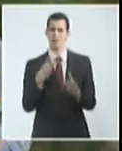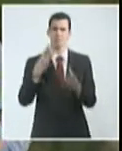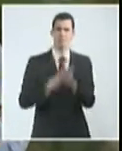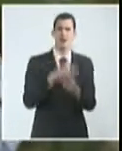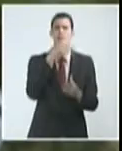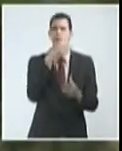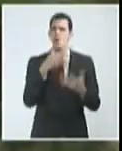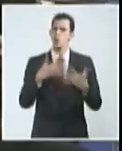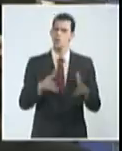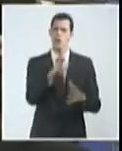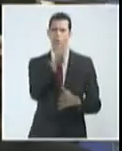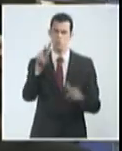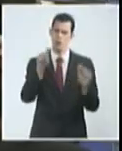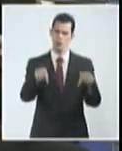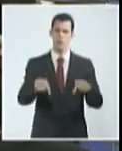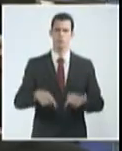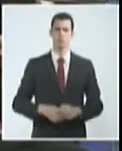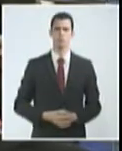barrios.